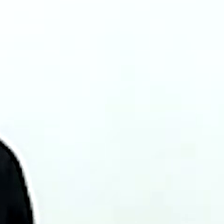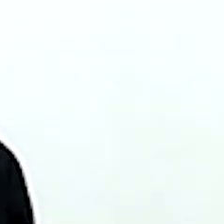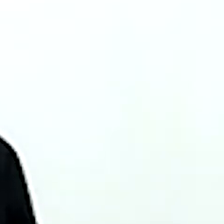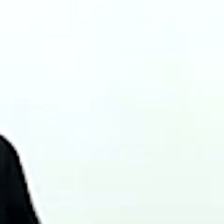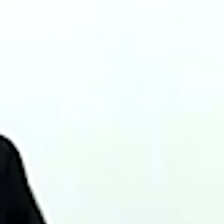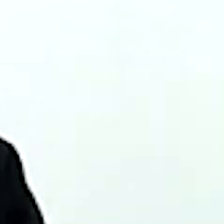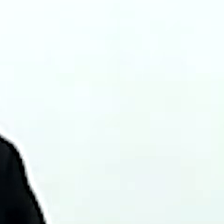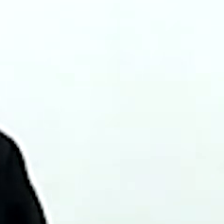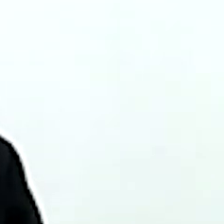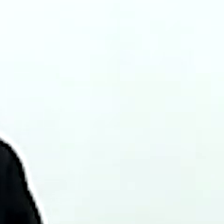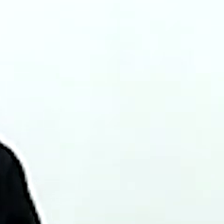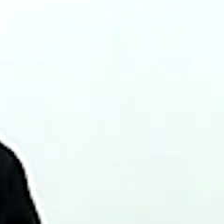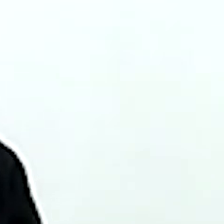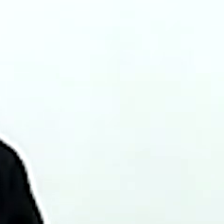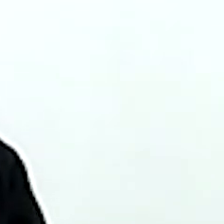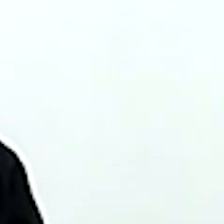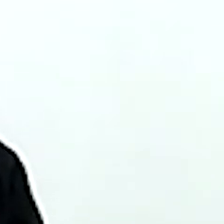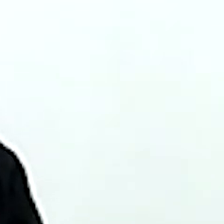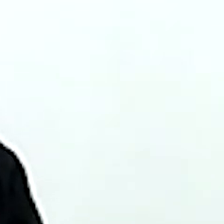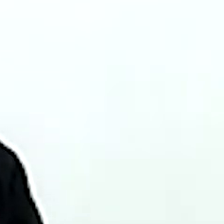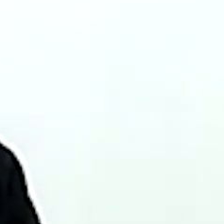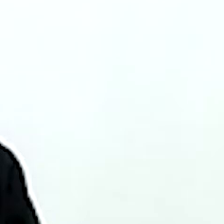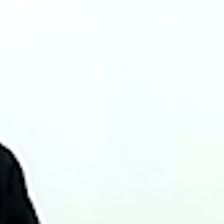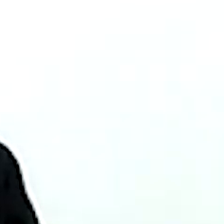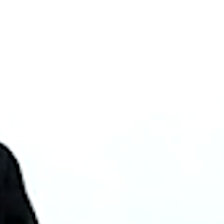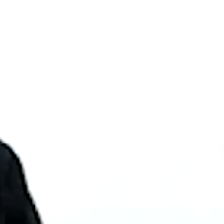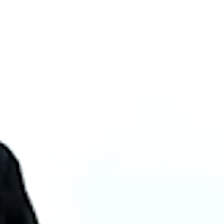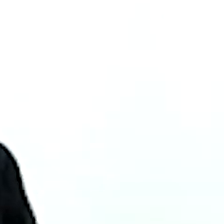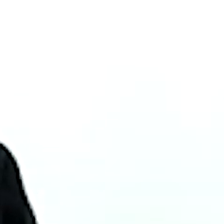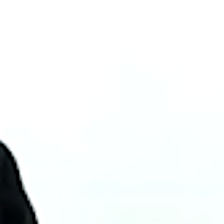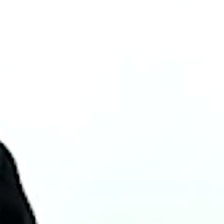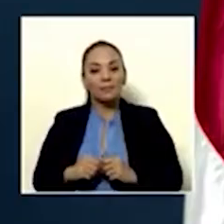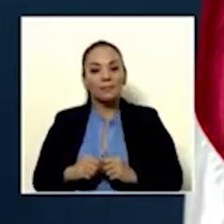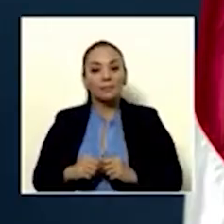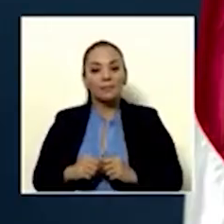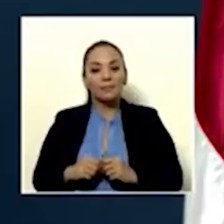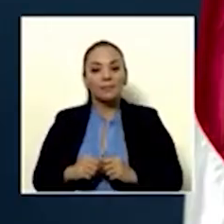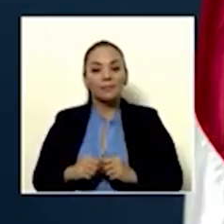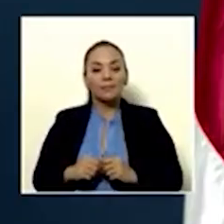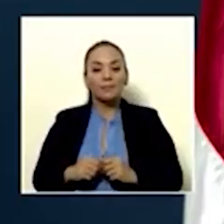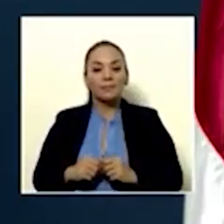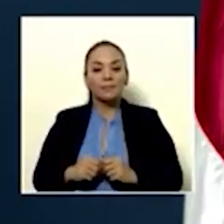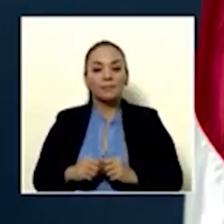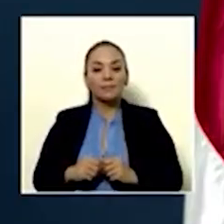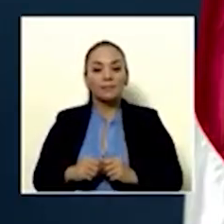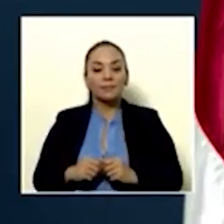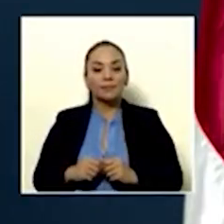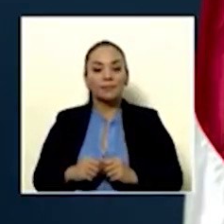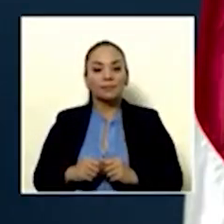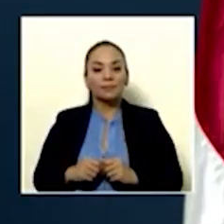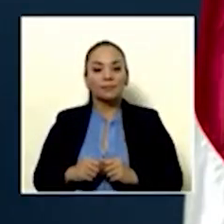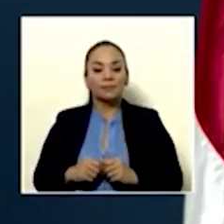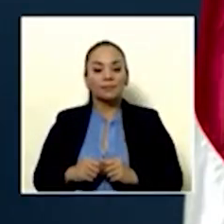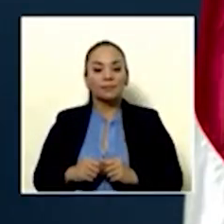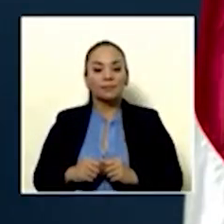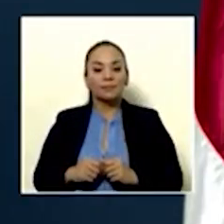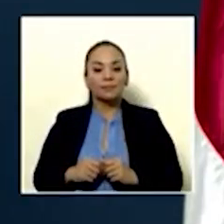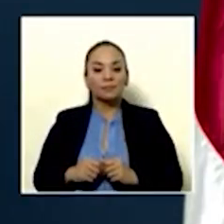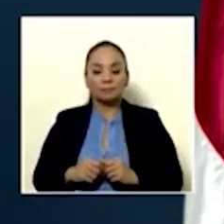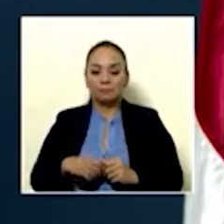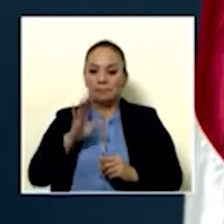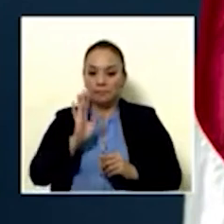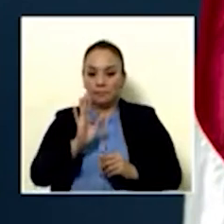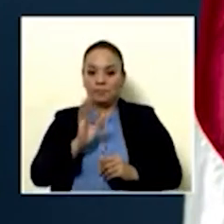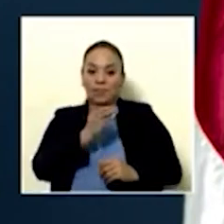reglamento para otorgar a la Refugio a las personas en contacto en otro decreto Chávez anunció que a partir de